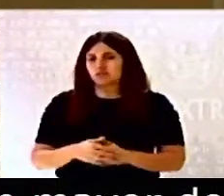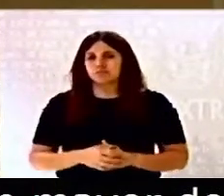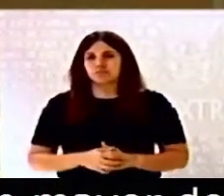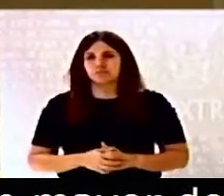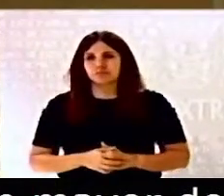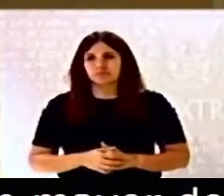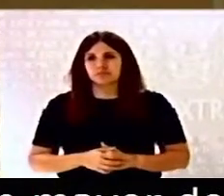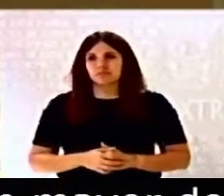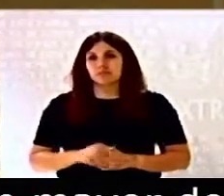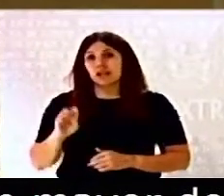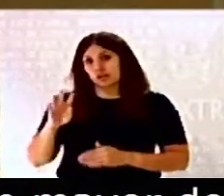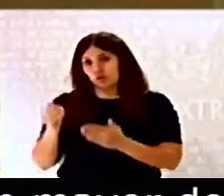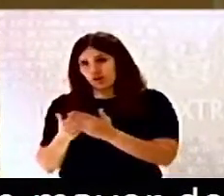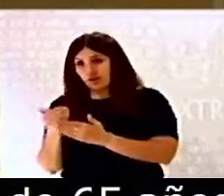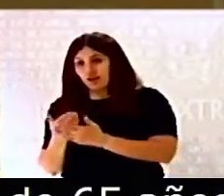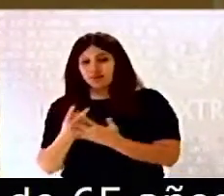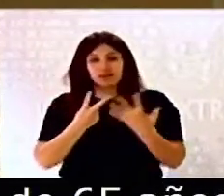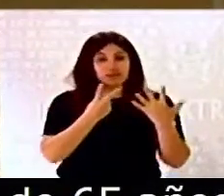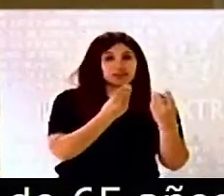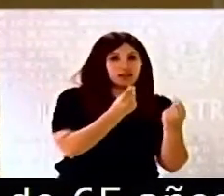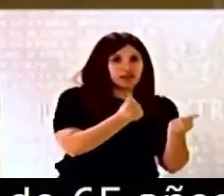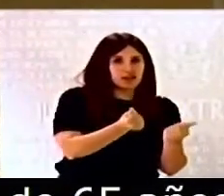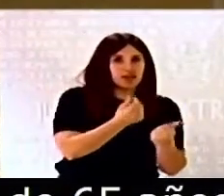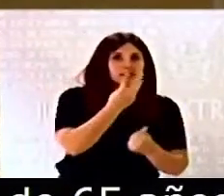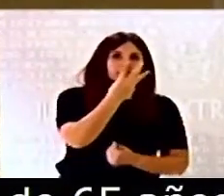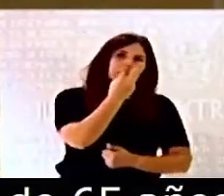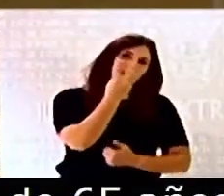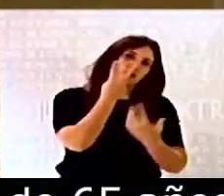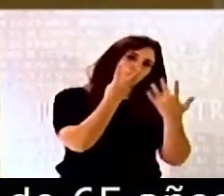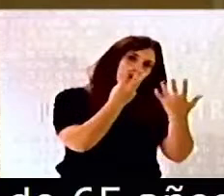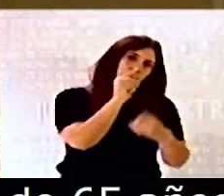a los 14 días y a los 7 días de 38,87.